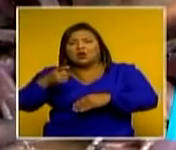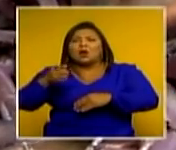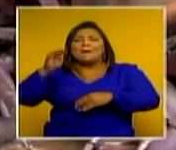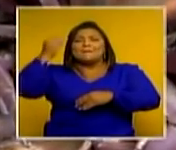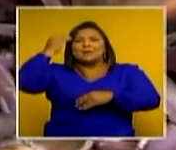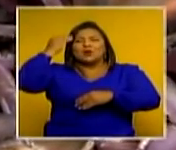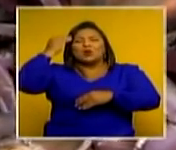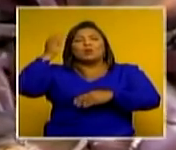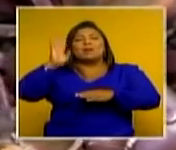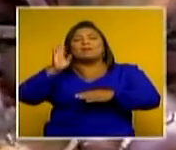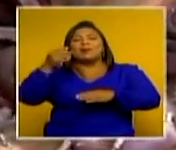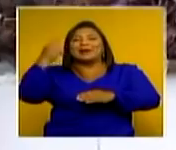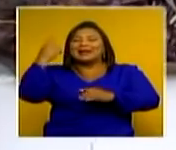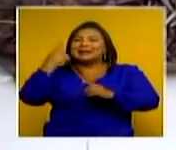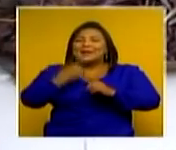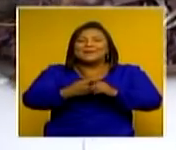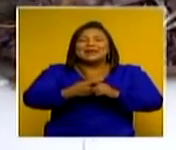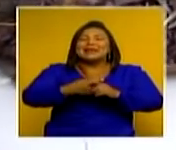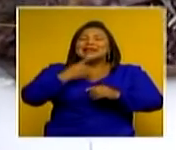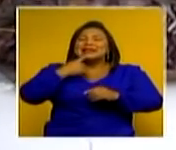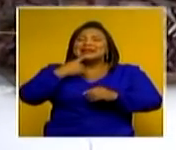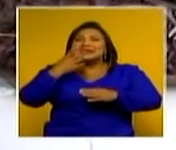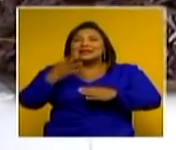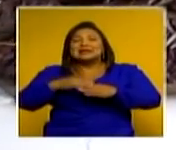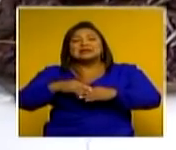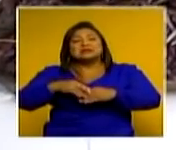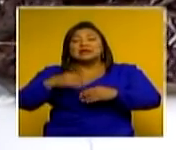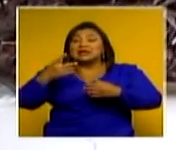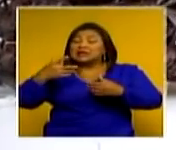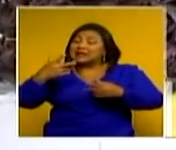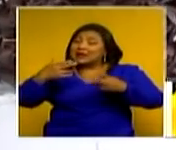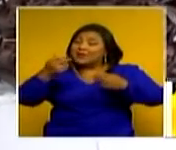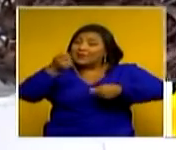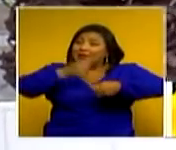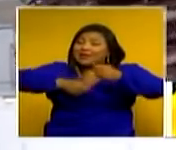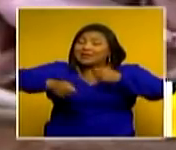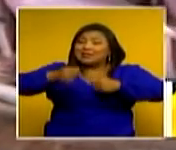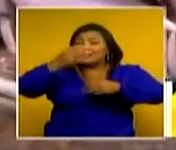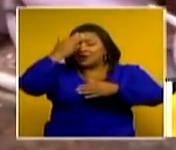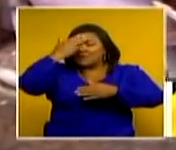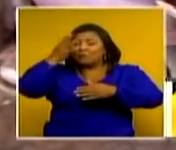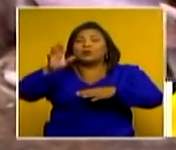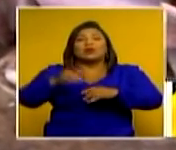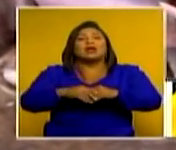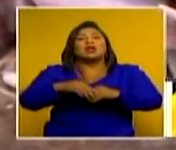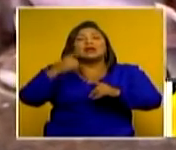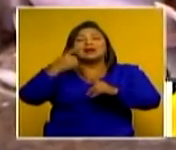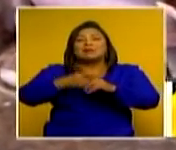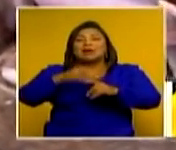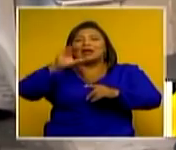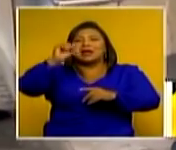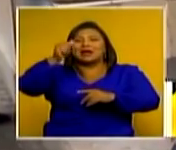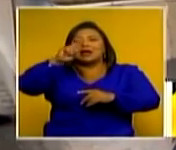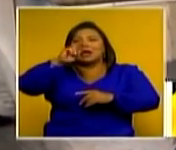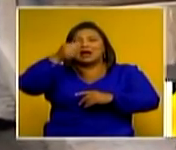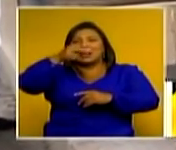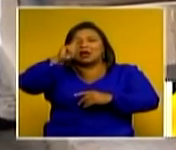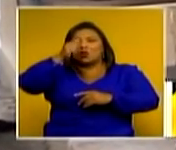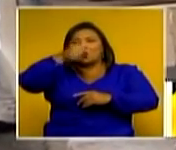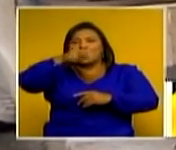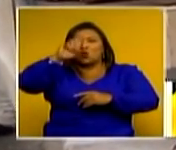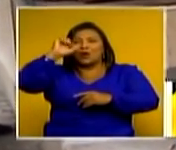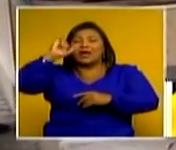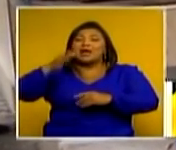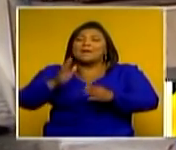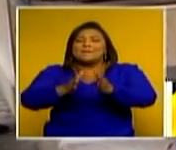embargo exhiben sus productos hasta el final del día para no quedarse varados son los comerciantes de cangrejos en el mercado de la caraguay quienes piden un día más a